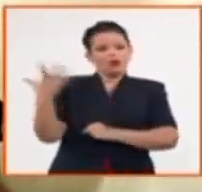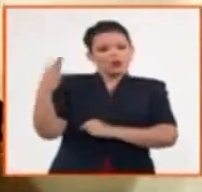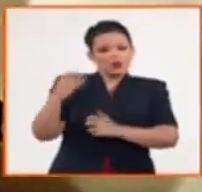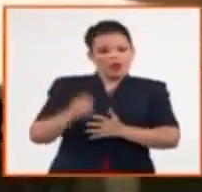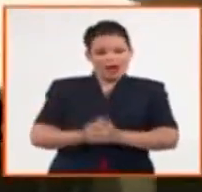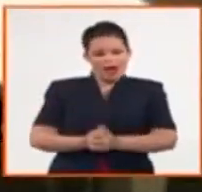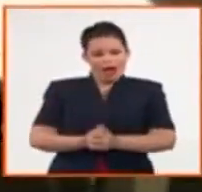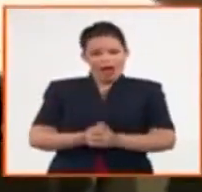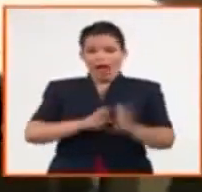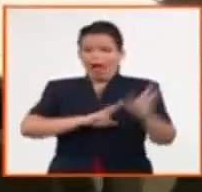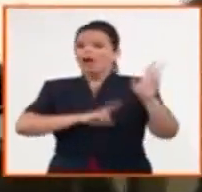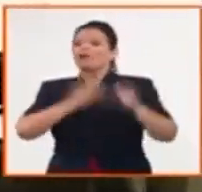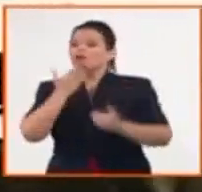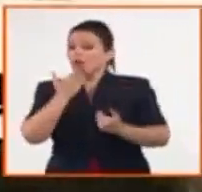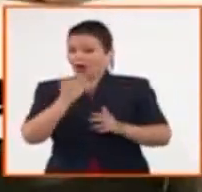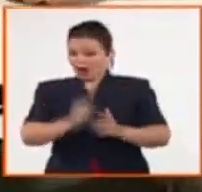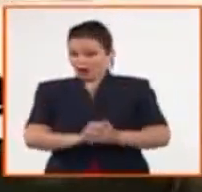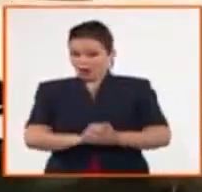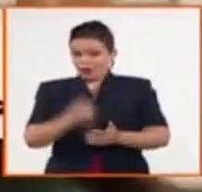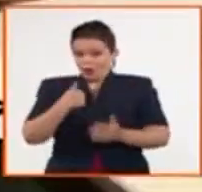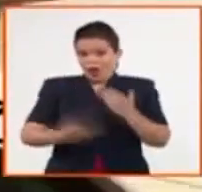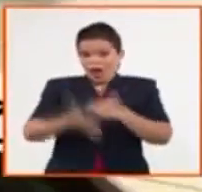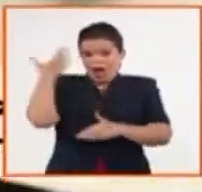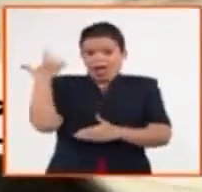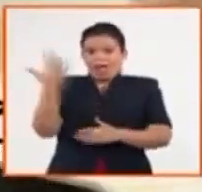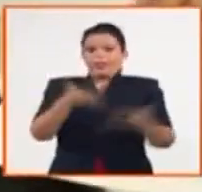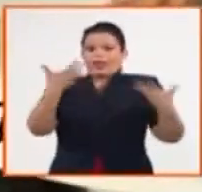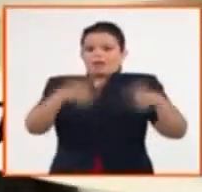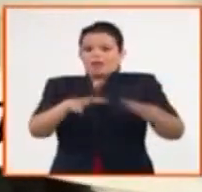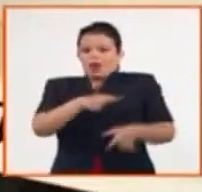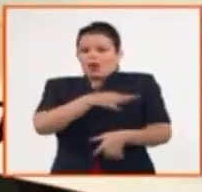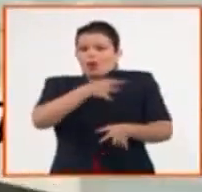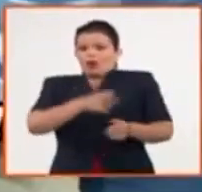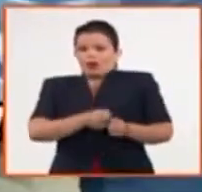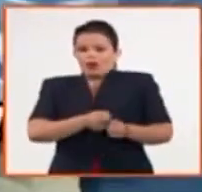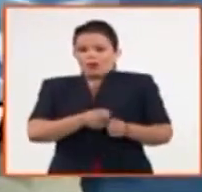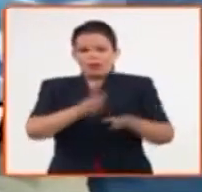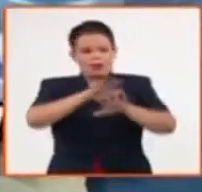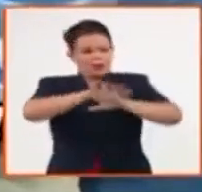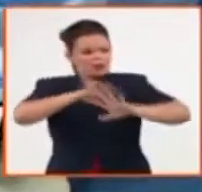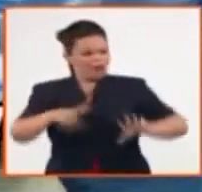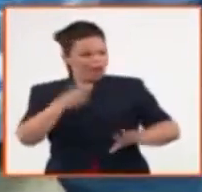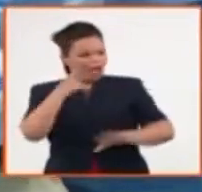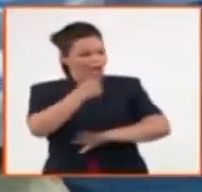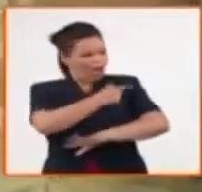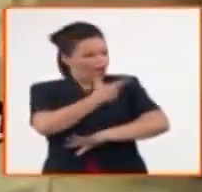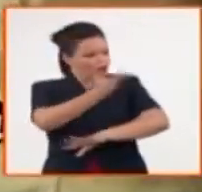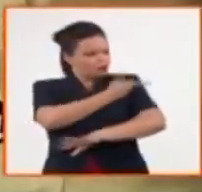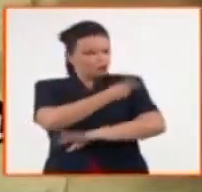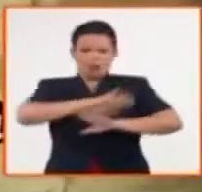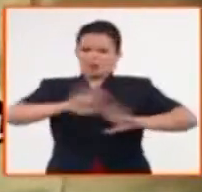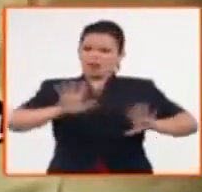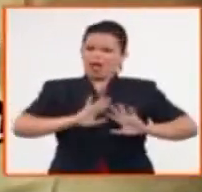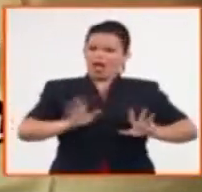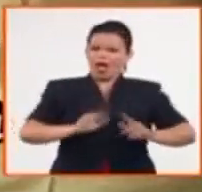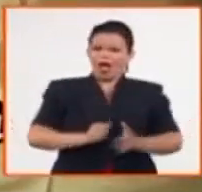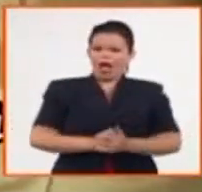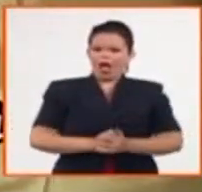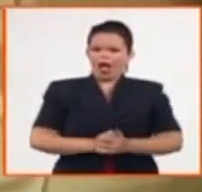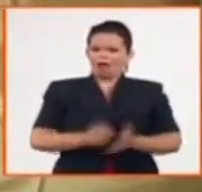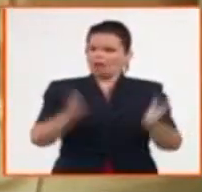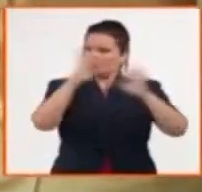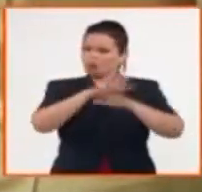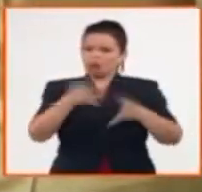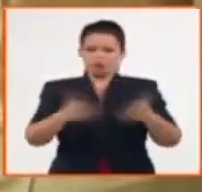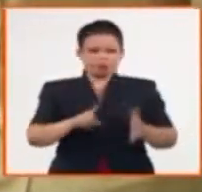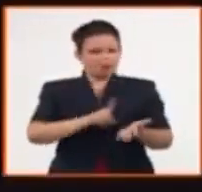estaba asustado, me pincharon y está chamaquili vacunado. No era para tanto,